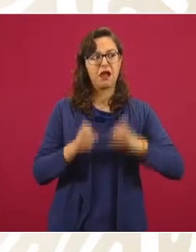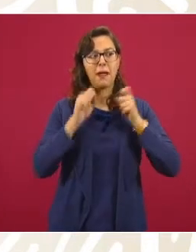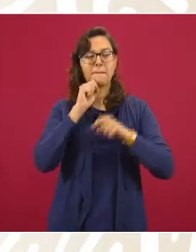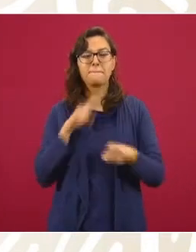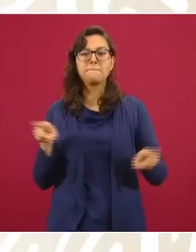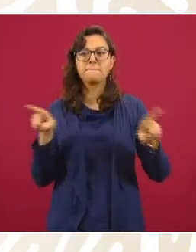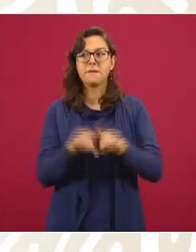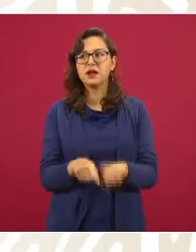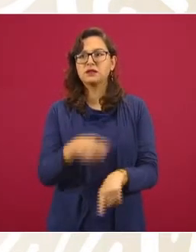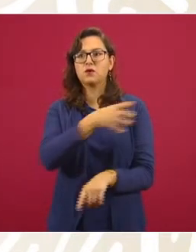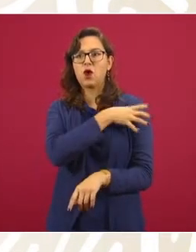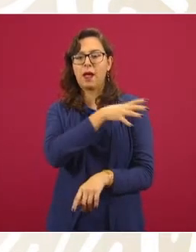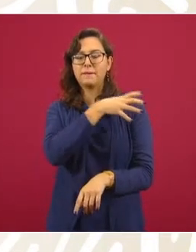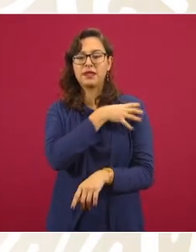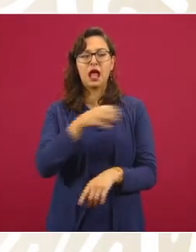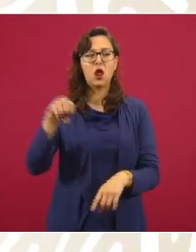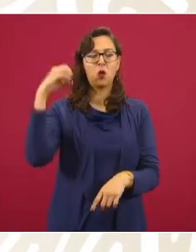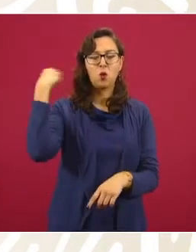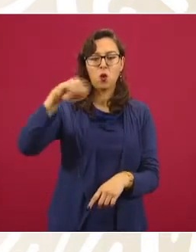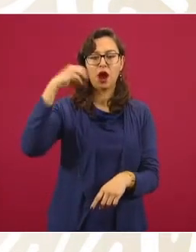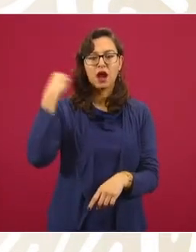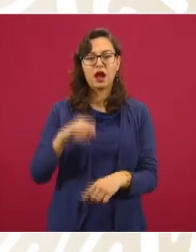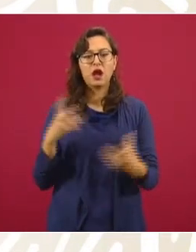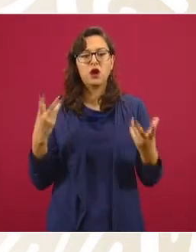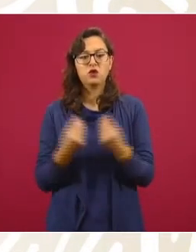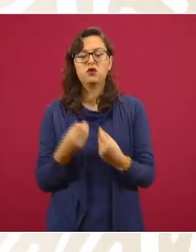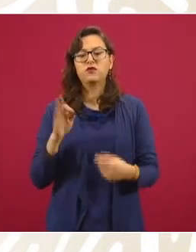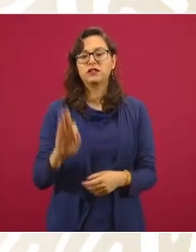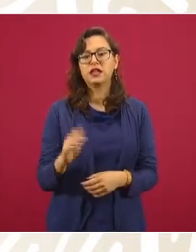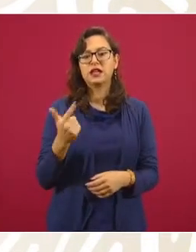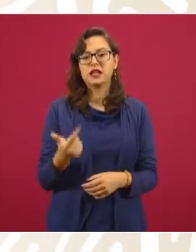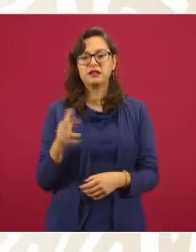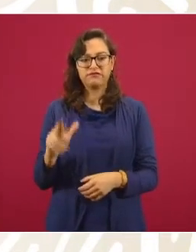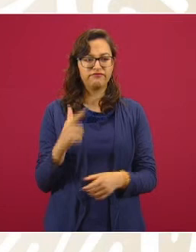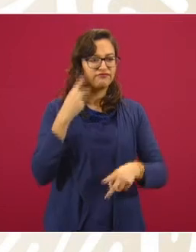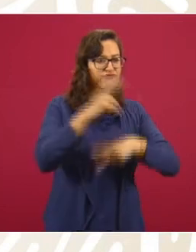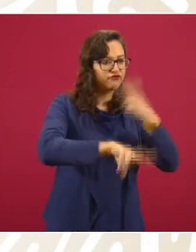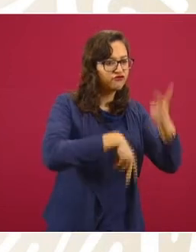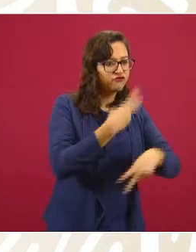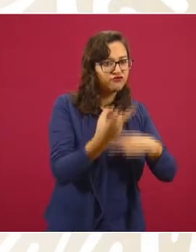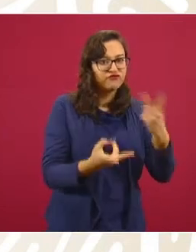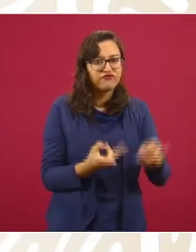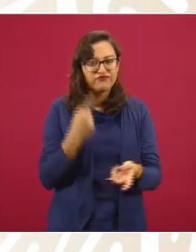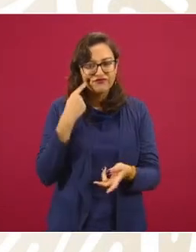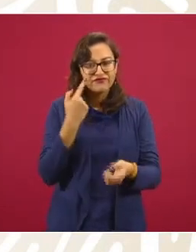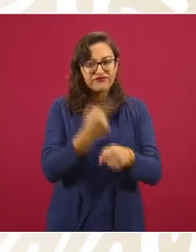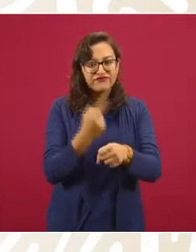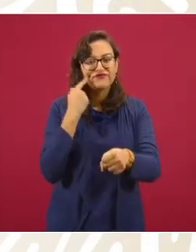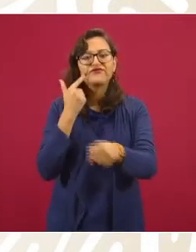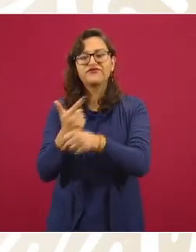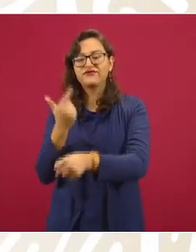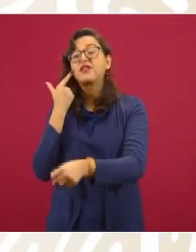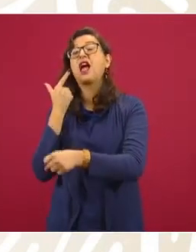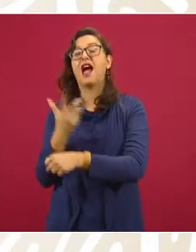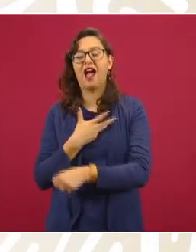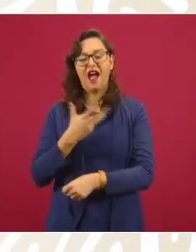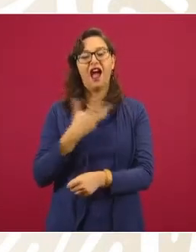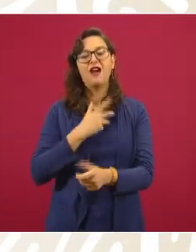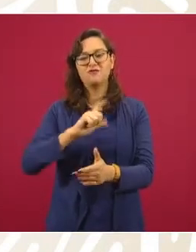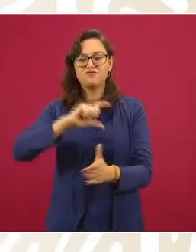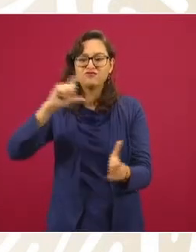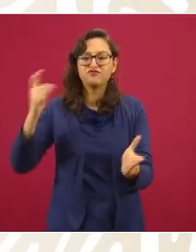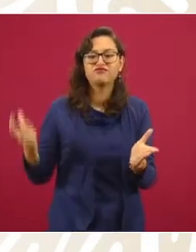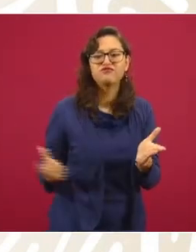junto con la Fiscalía General de la República, varias bombas que tenían rastrillo,